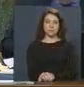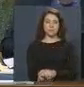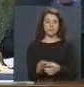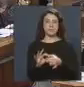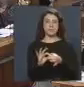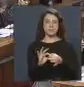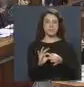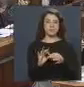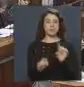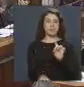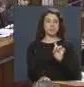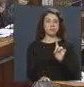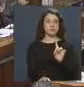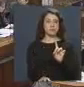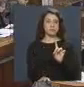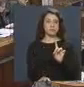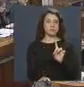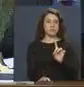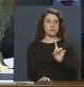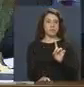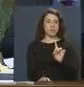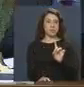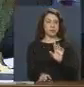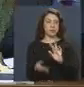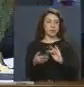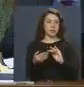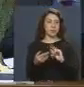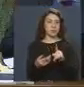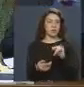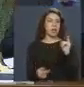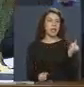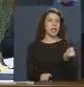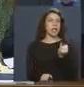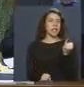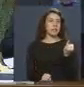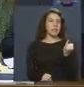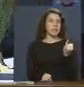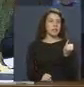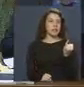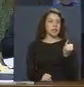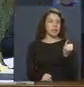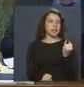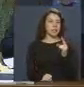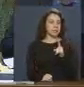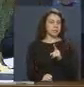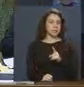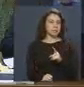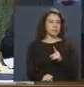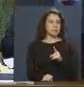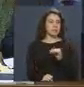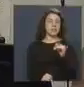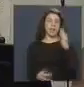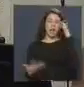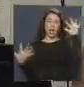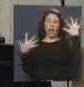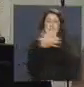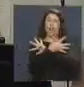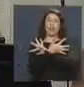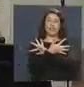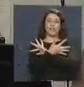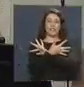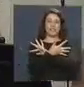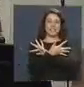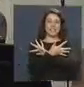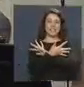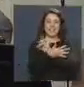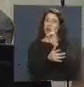Gracias. Perdón. En calidad independiente todavía, ¿no? Gracias, presidente. Ah, sí, se confundió, presidente. No se